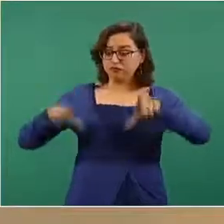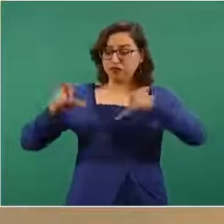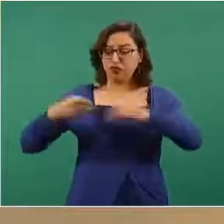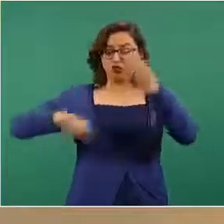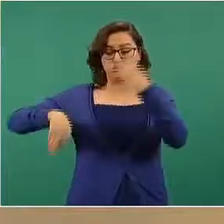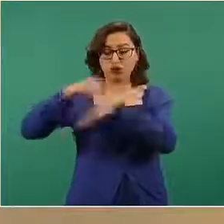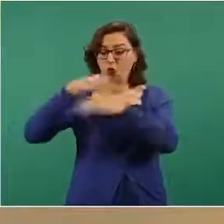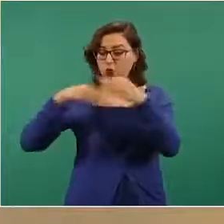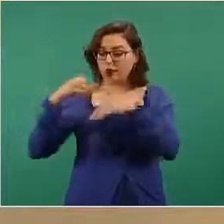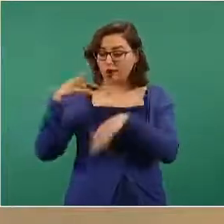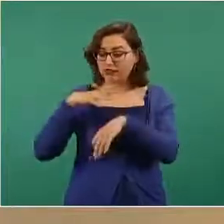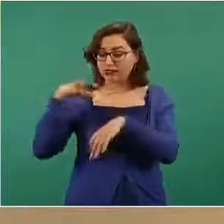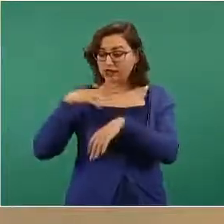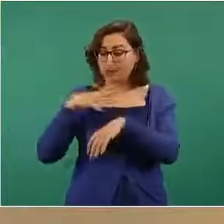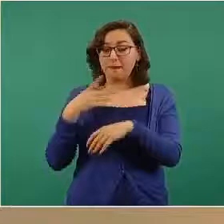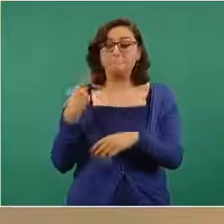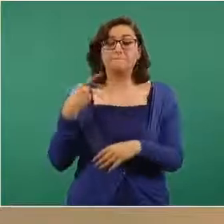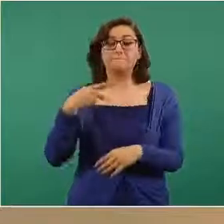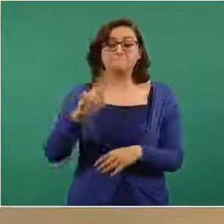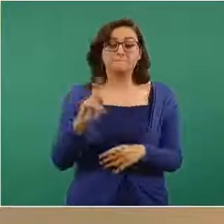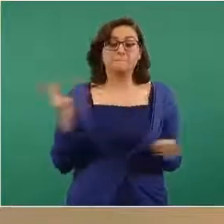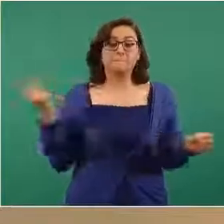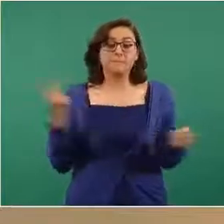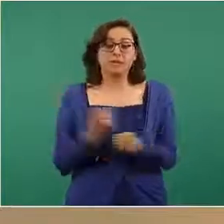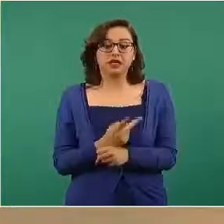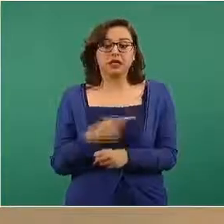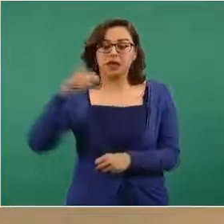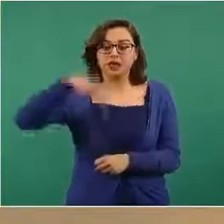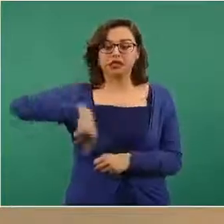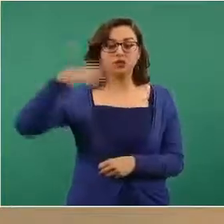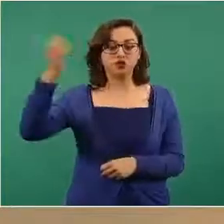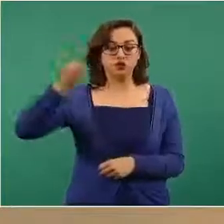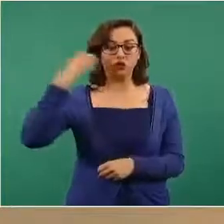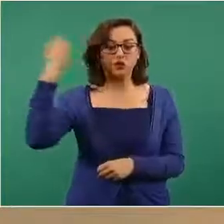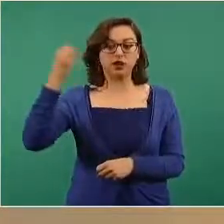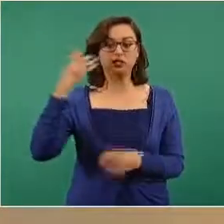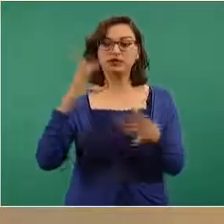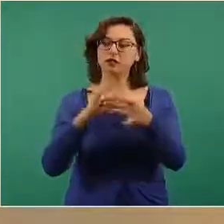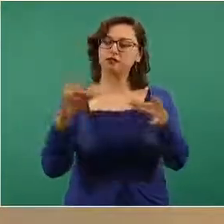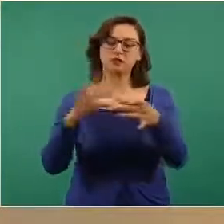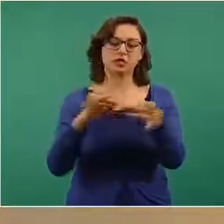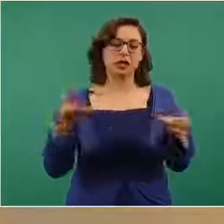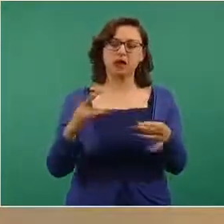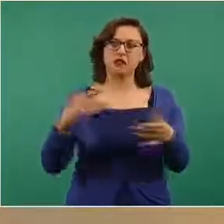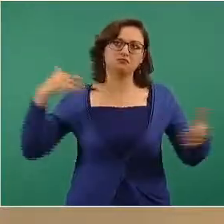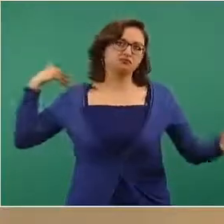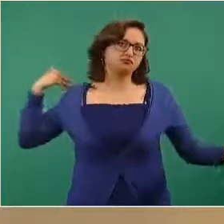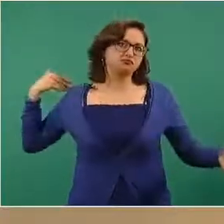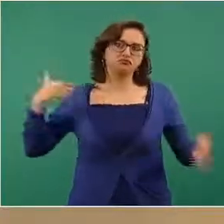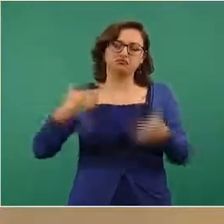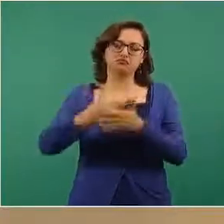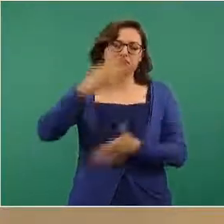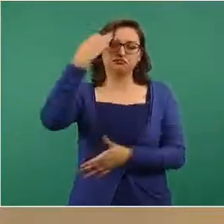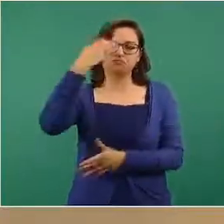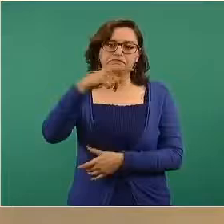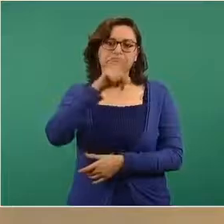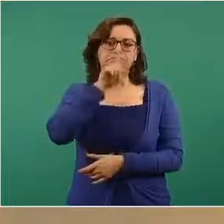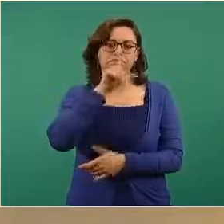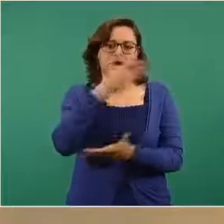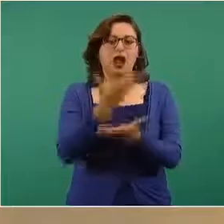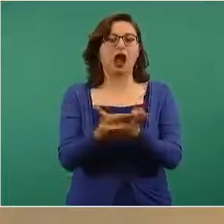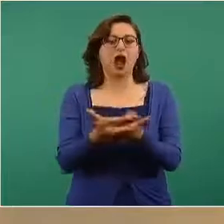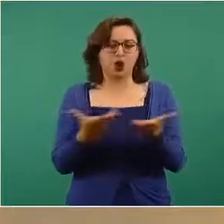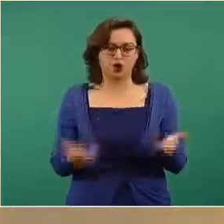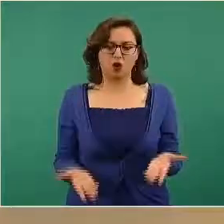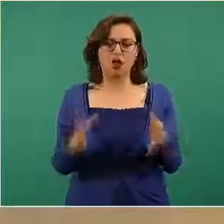detallada, ya no habíamos venido a dar el detalle, vamos a tratar de explicar los puntos centrales que consideramos para una